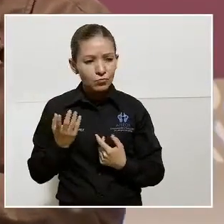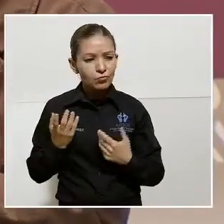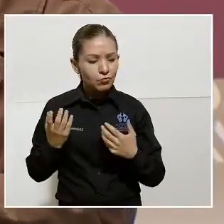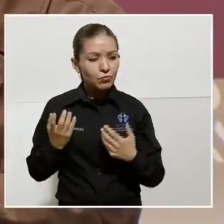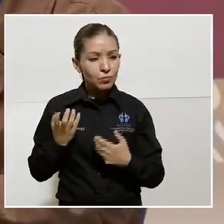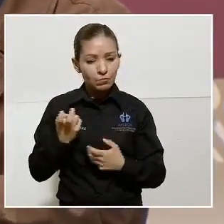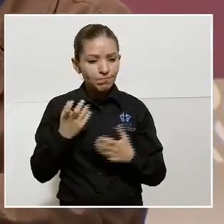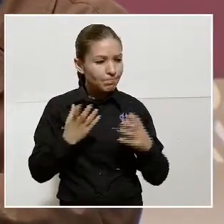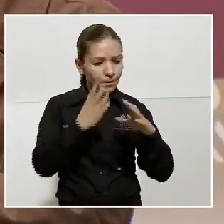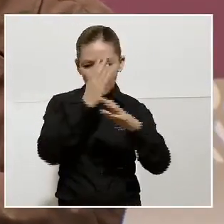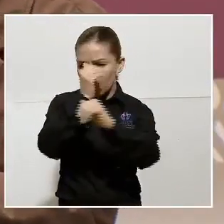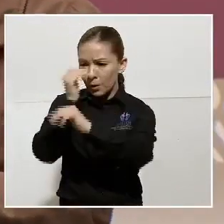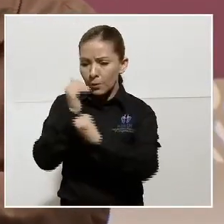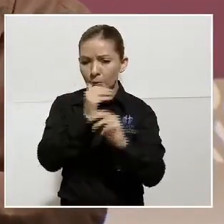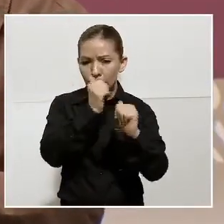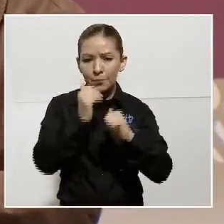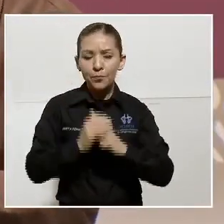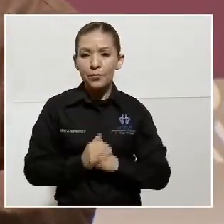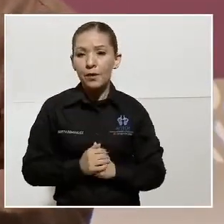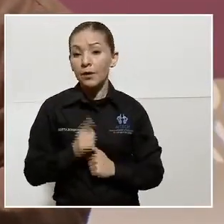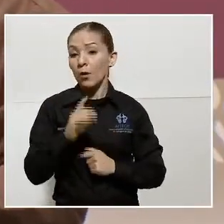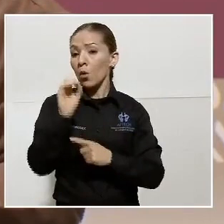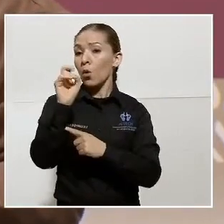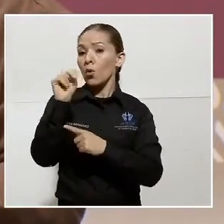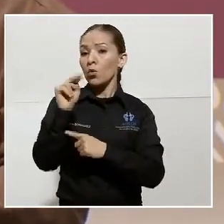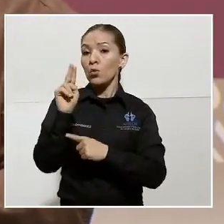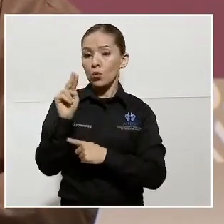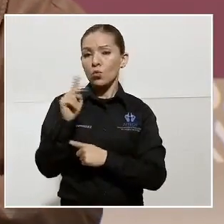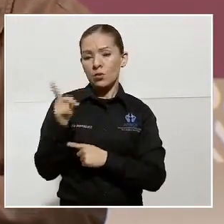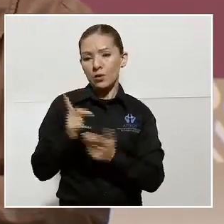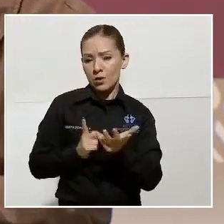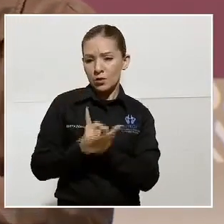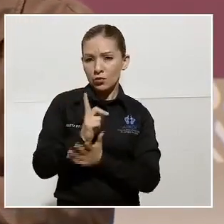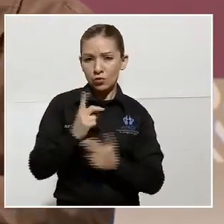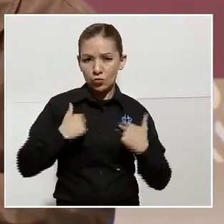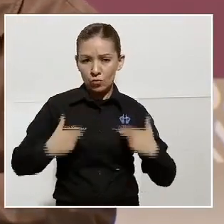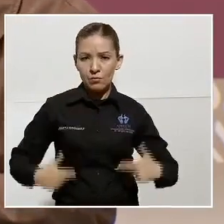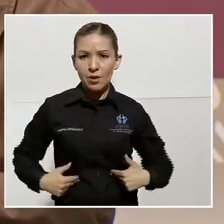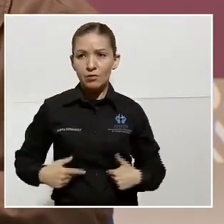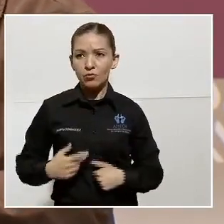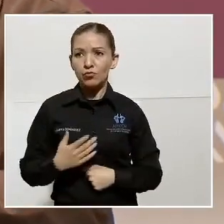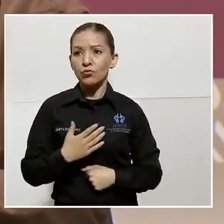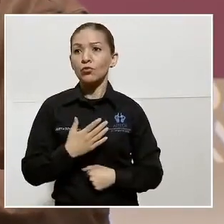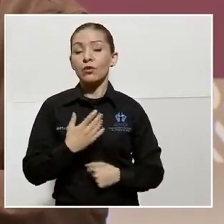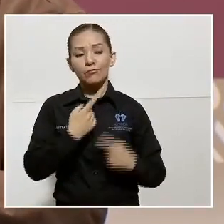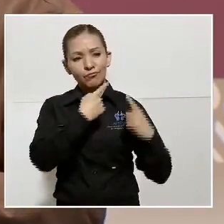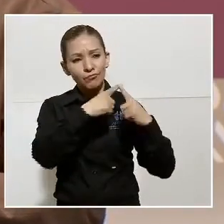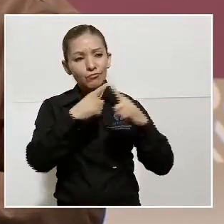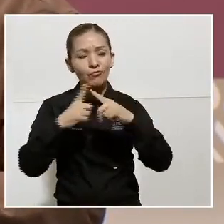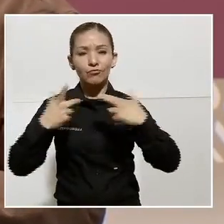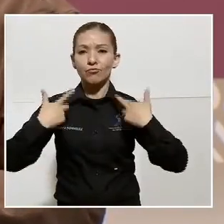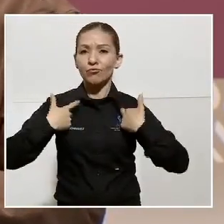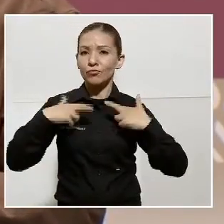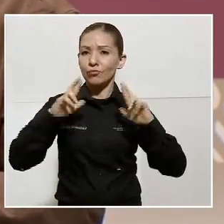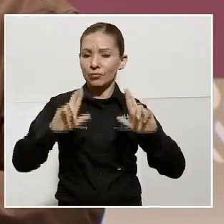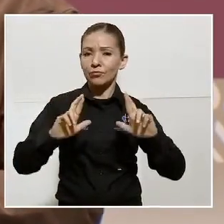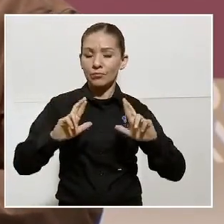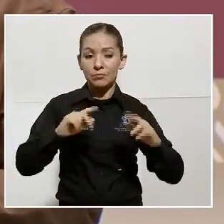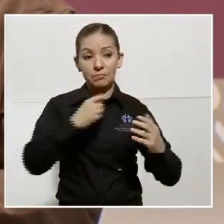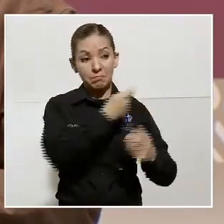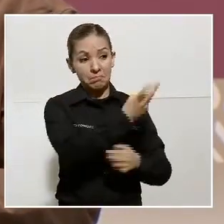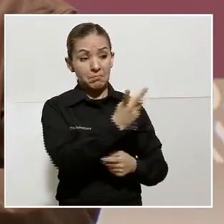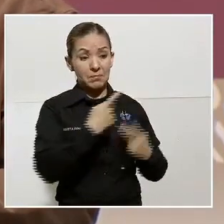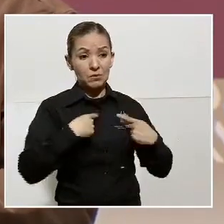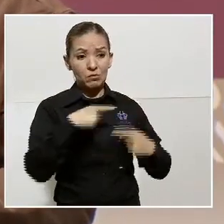de la Alta Comisionada de Naciones Unidas para los Derechos Humanos y por representantes de las víctimas, en